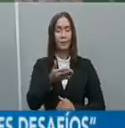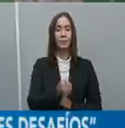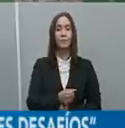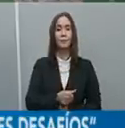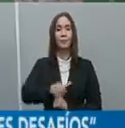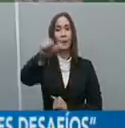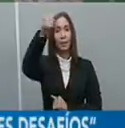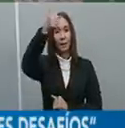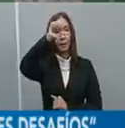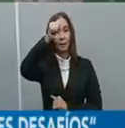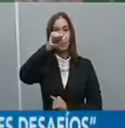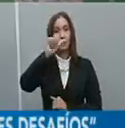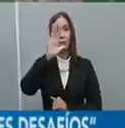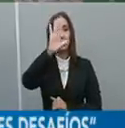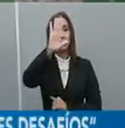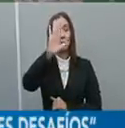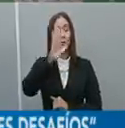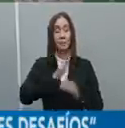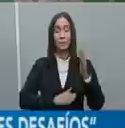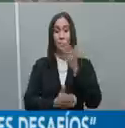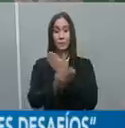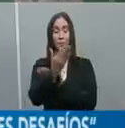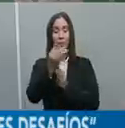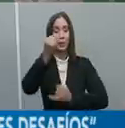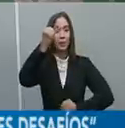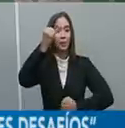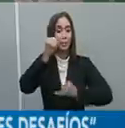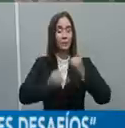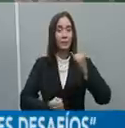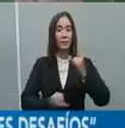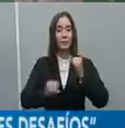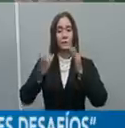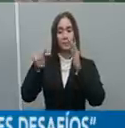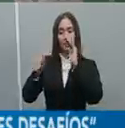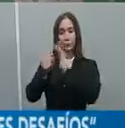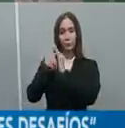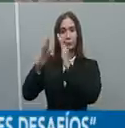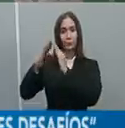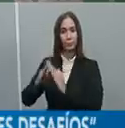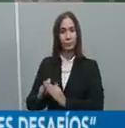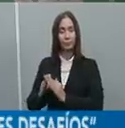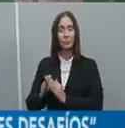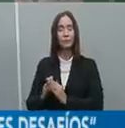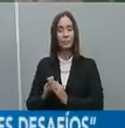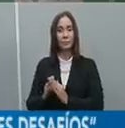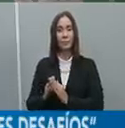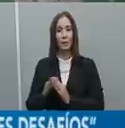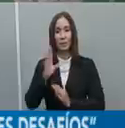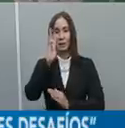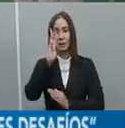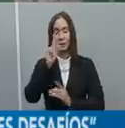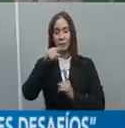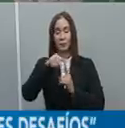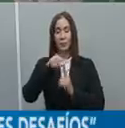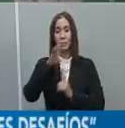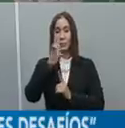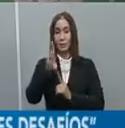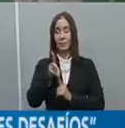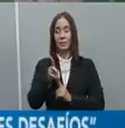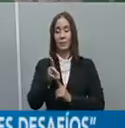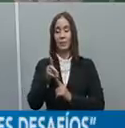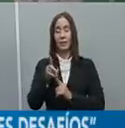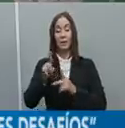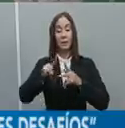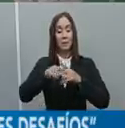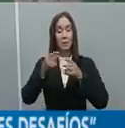domingo a las 5 de la mañana finalizará la aplicación del toque de queda. y por tanto la restricción de la movilidad que